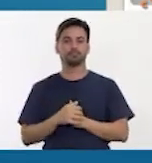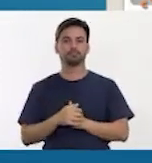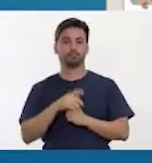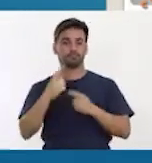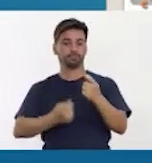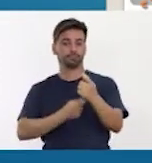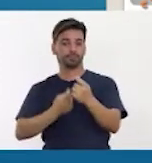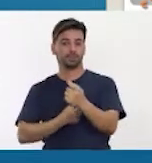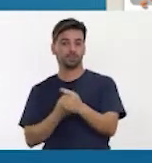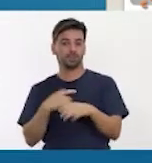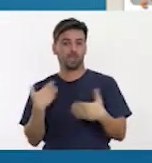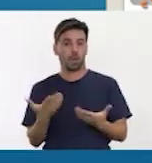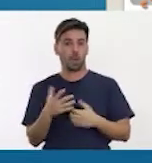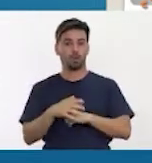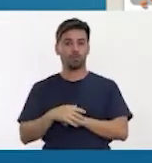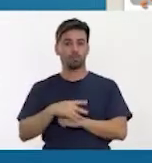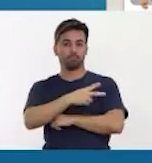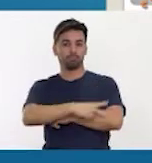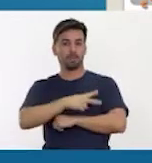compra,